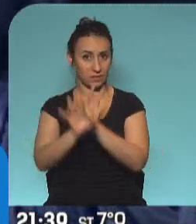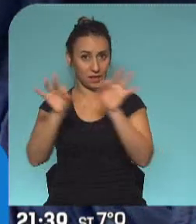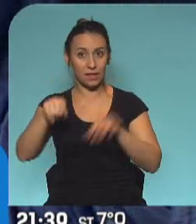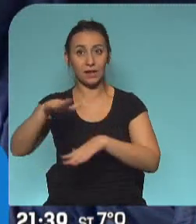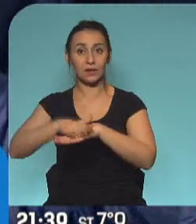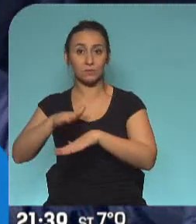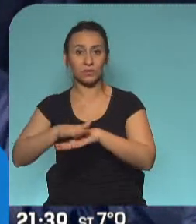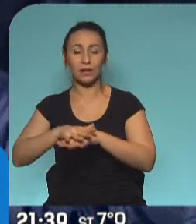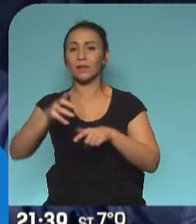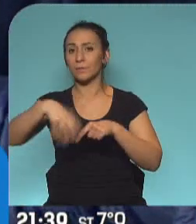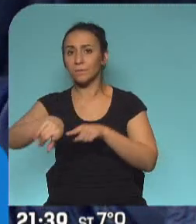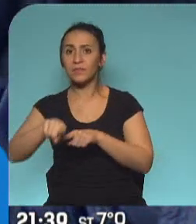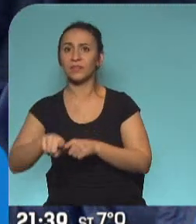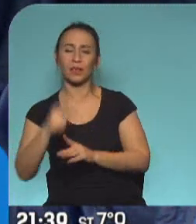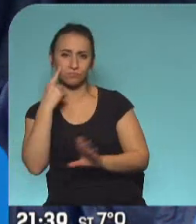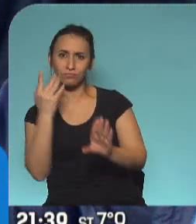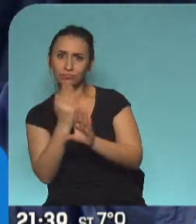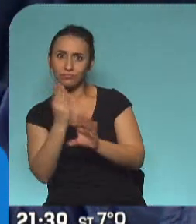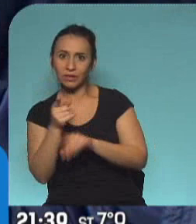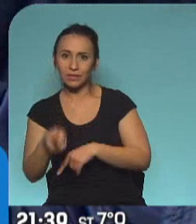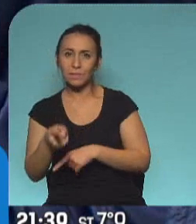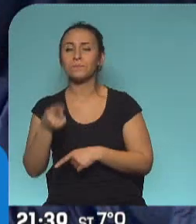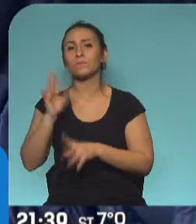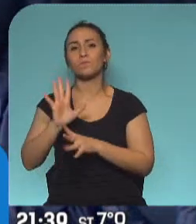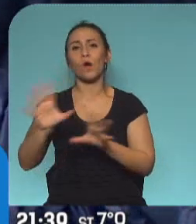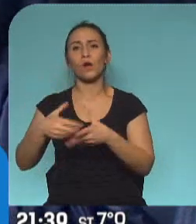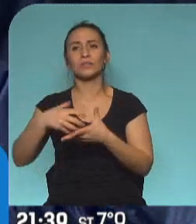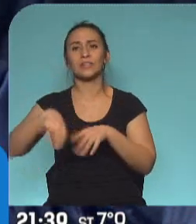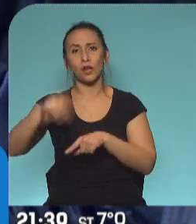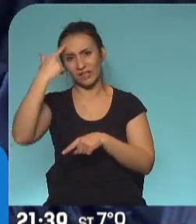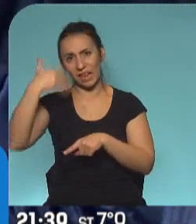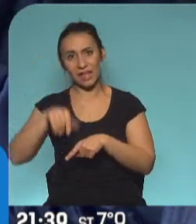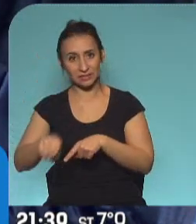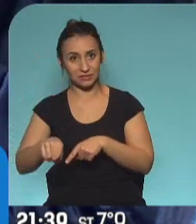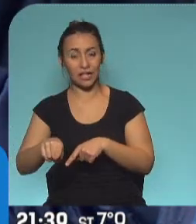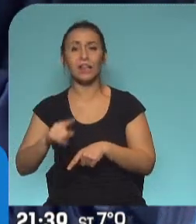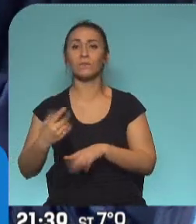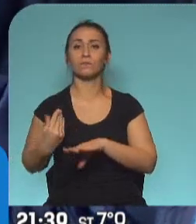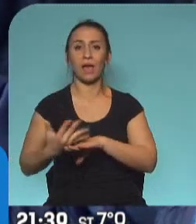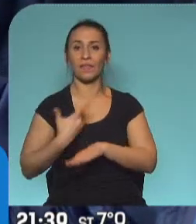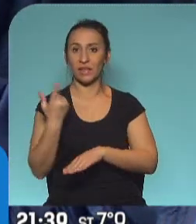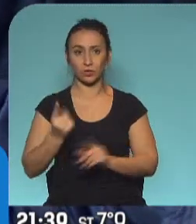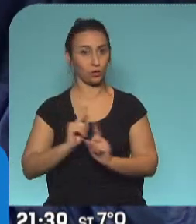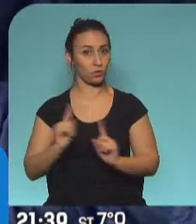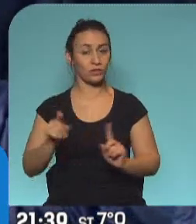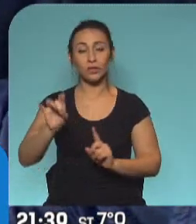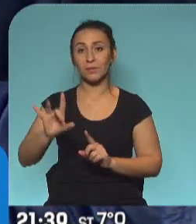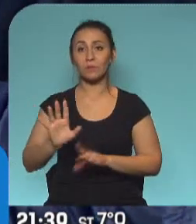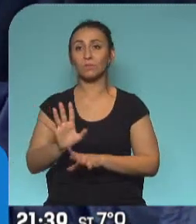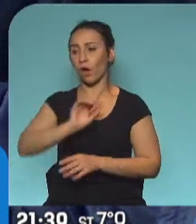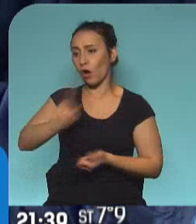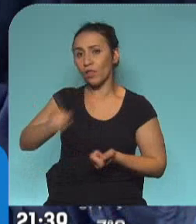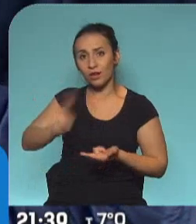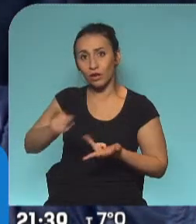Operacional de Contrainteligencia. Él no tenía cargo de director, con lo cual él, lo único que era, recibía órdenes